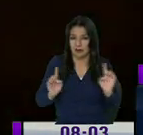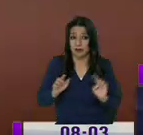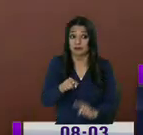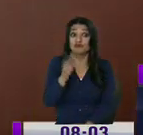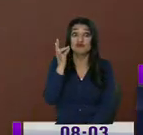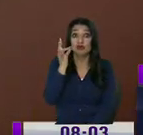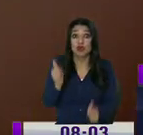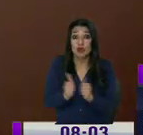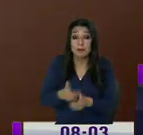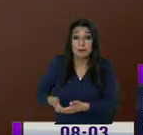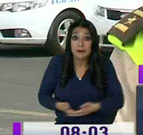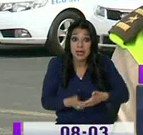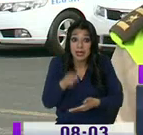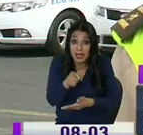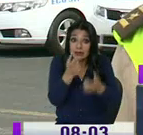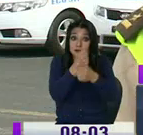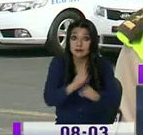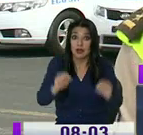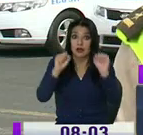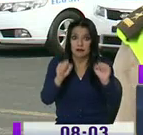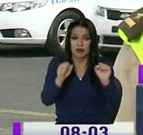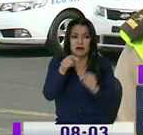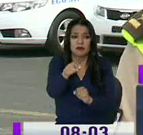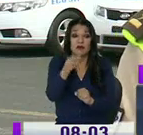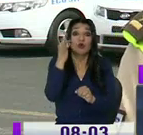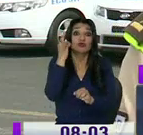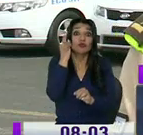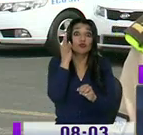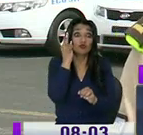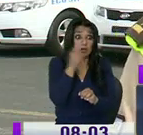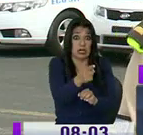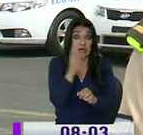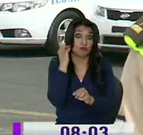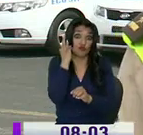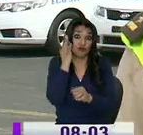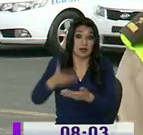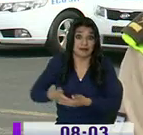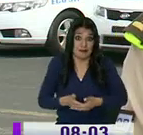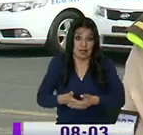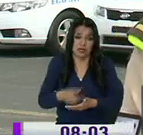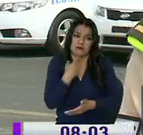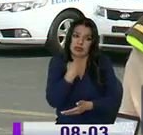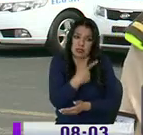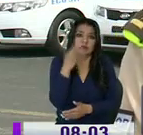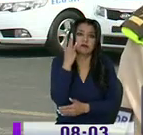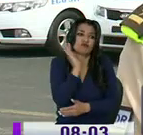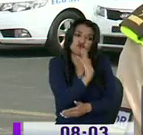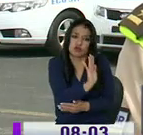con un bebé en brazos. Alguien le quitó a la madre, que supuestamente la madre también era parte de